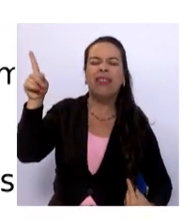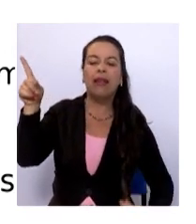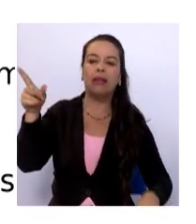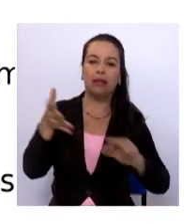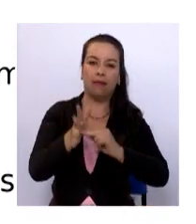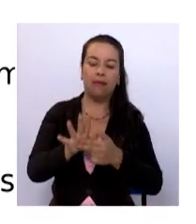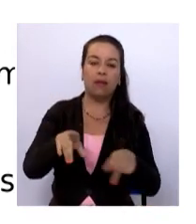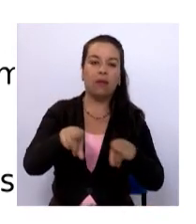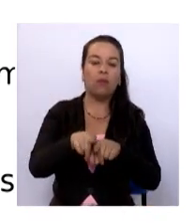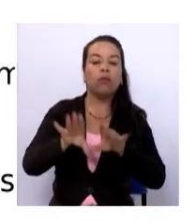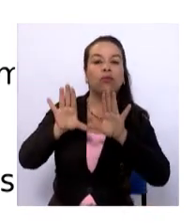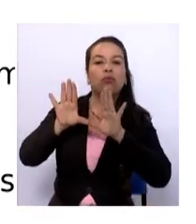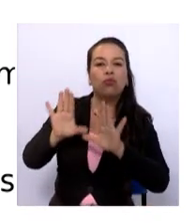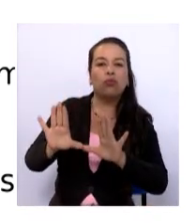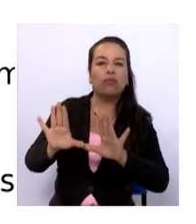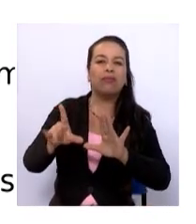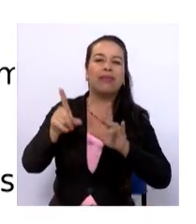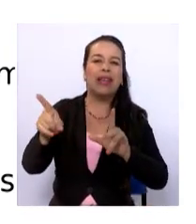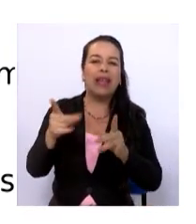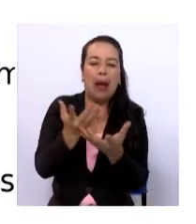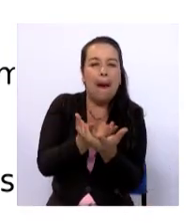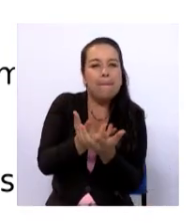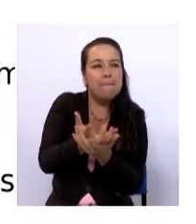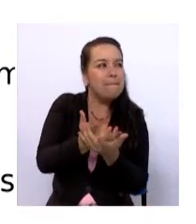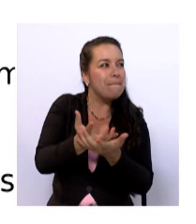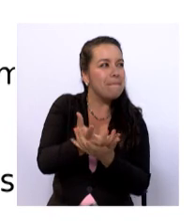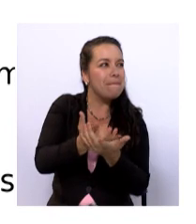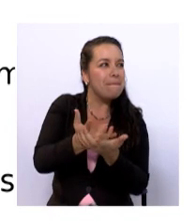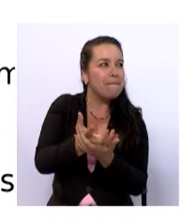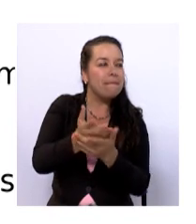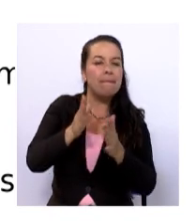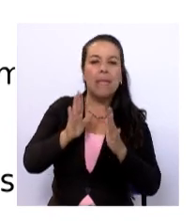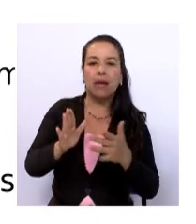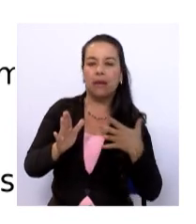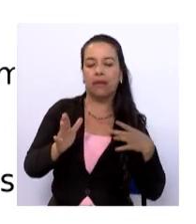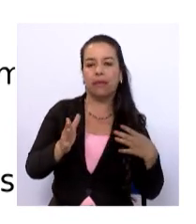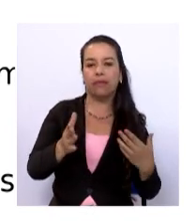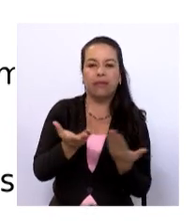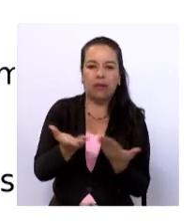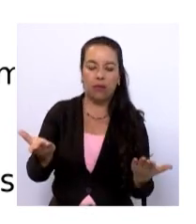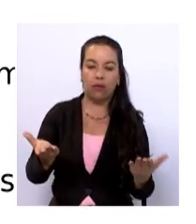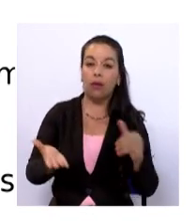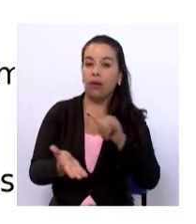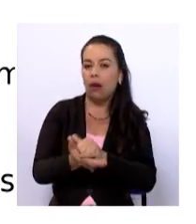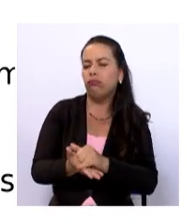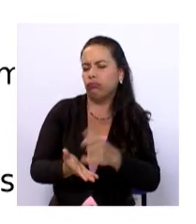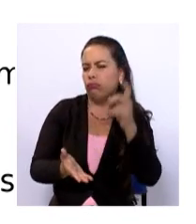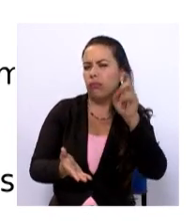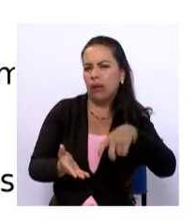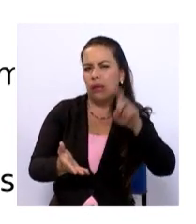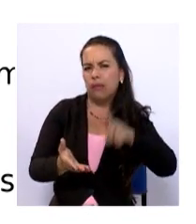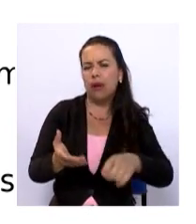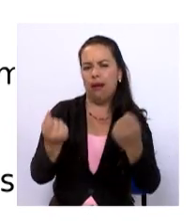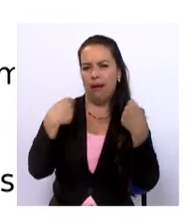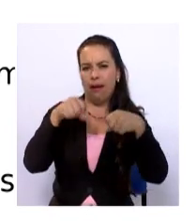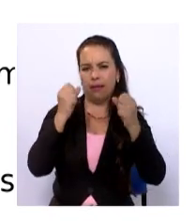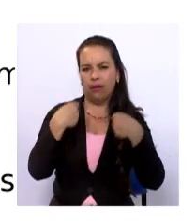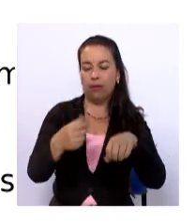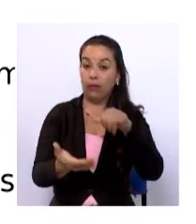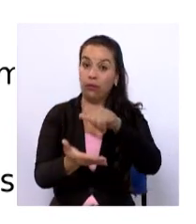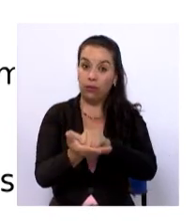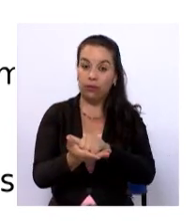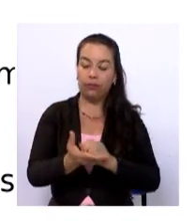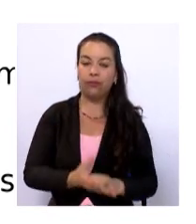contenido ese líquido que sirve de lubricante para la rodilla en este caso pues pues para la articulación en toda la articulación es